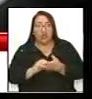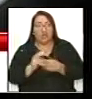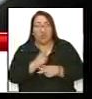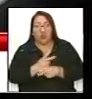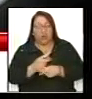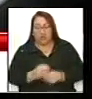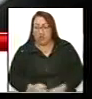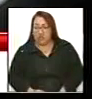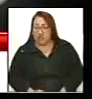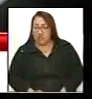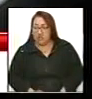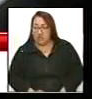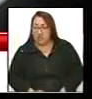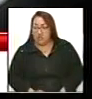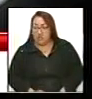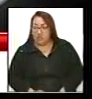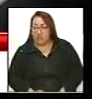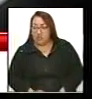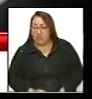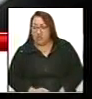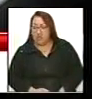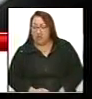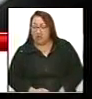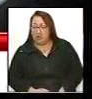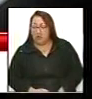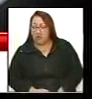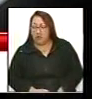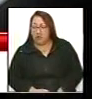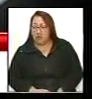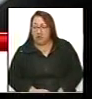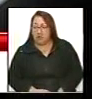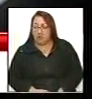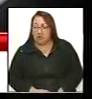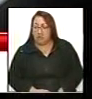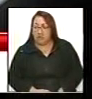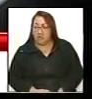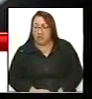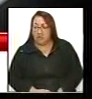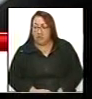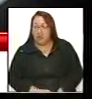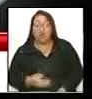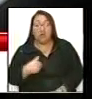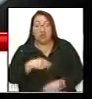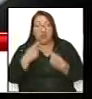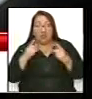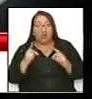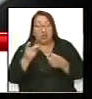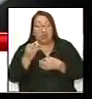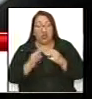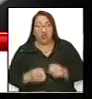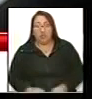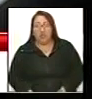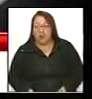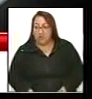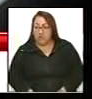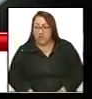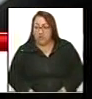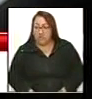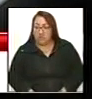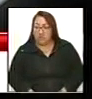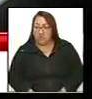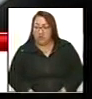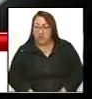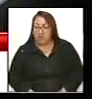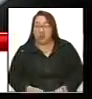seguridad en las decisiones? Porque obviamente para nosotros son decisiones económicas también las que tenemos que tomar, ¿no? Entonces les traigo un poco